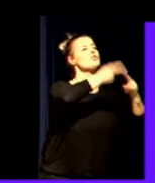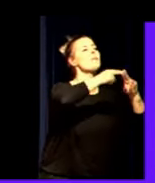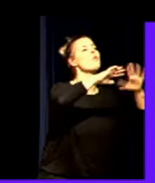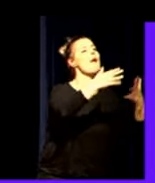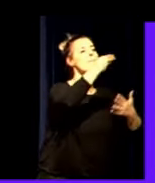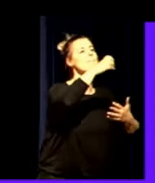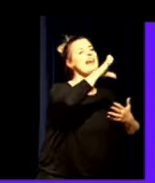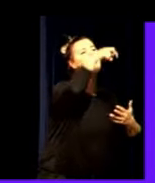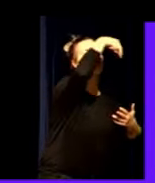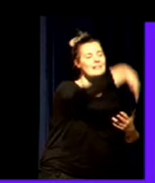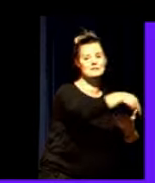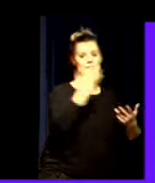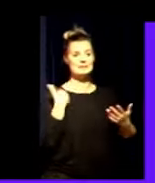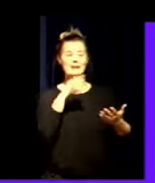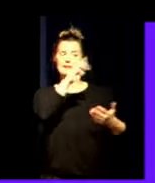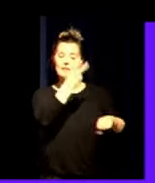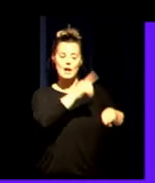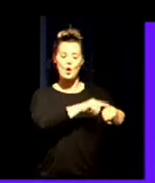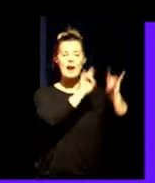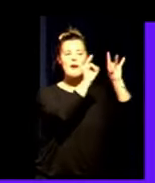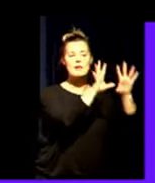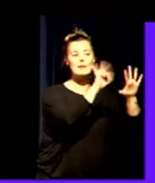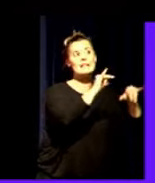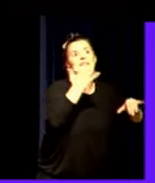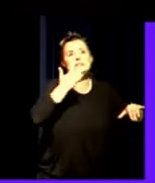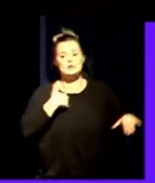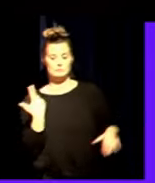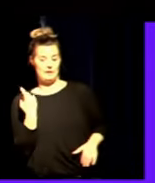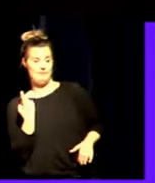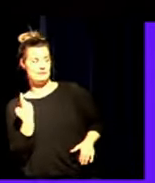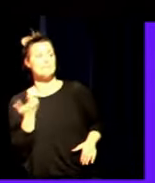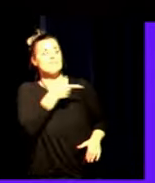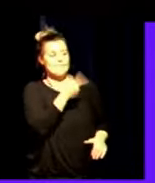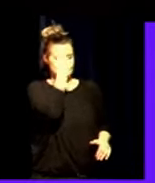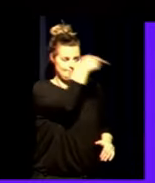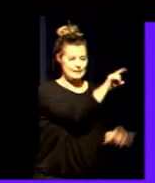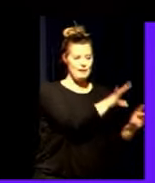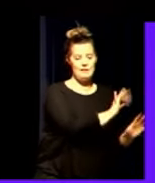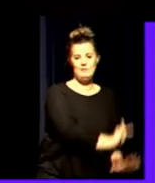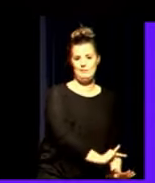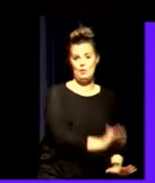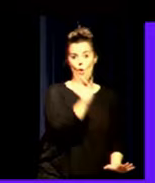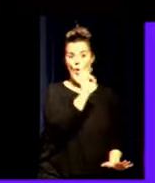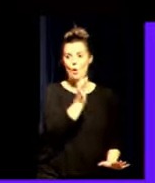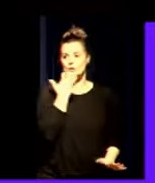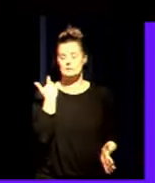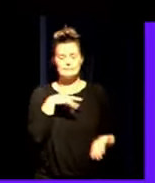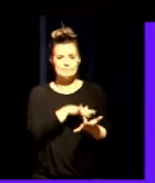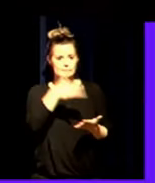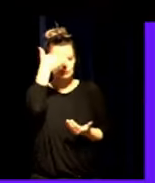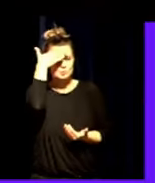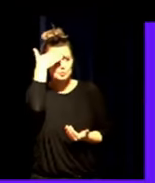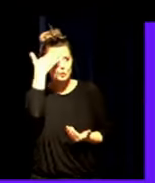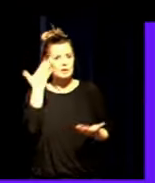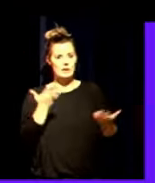que está disponible a tercera hora de los martes para cuando él lo necesite, ¿eh? O que va a entrar en la tutoría